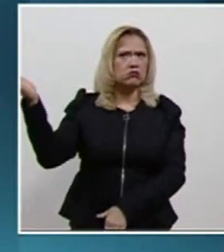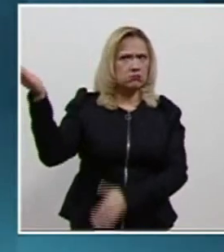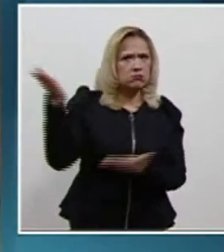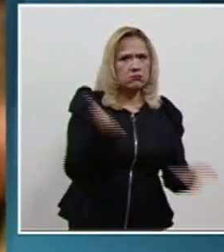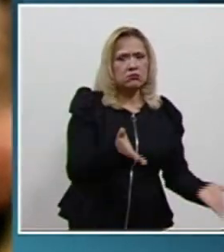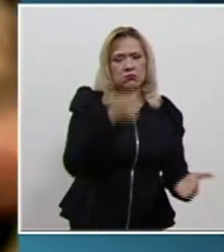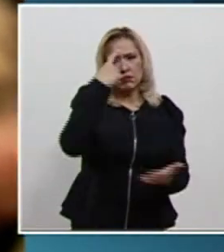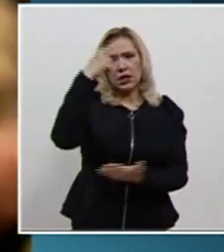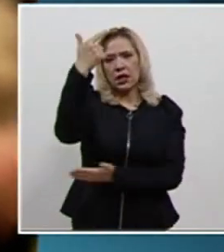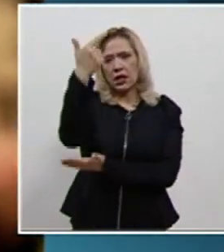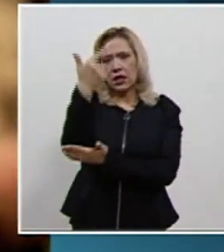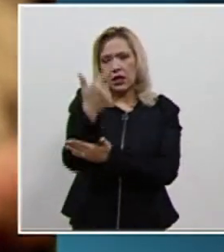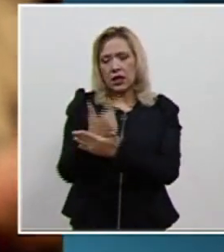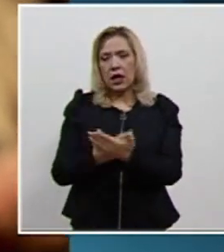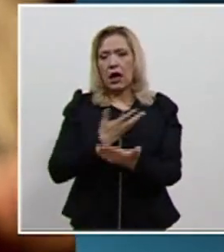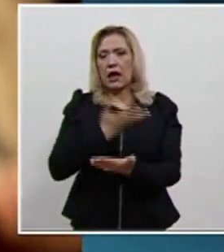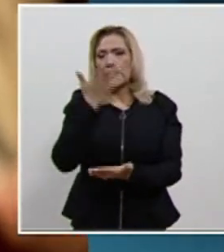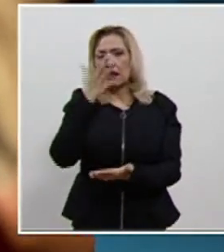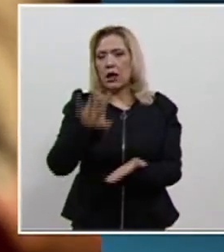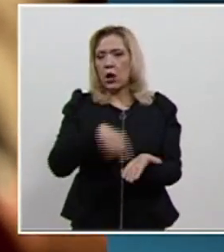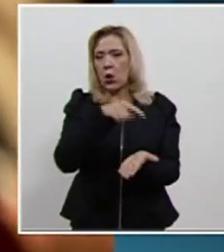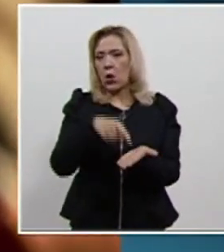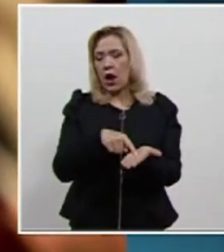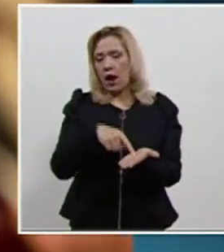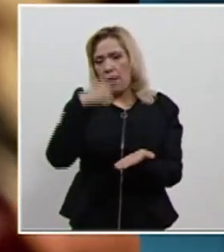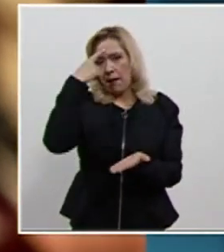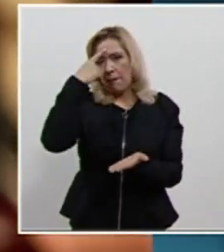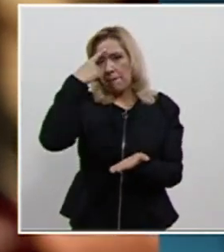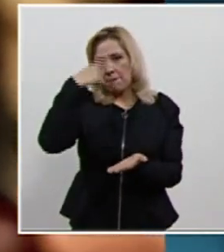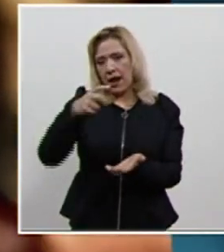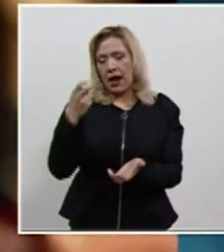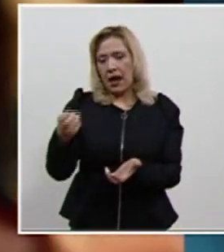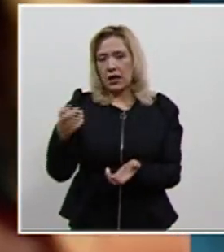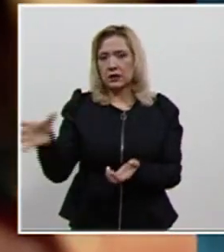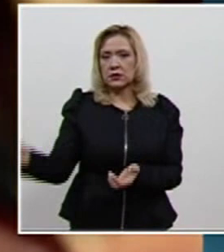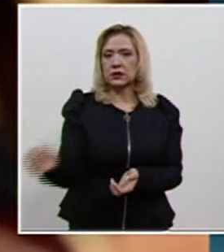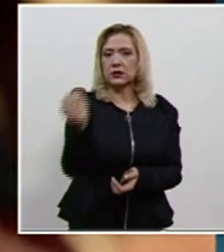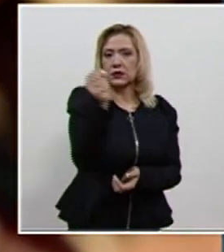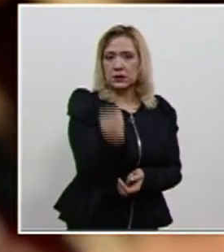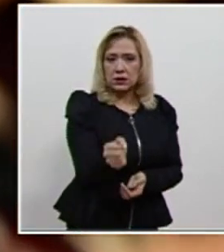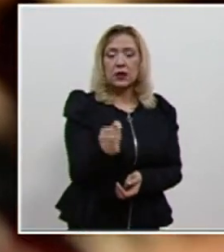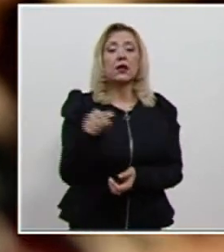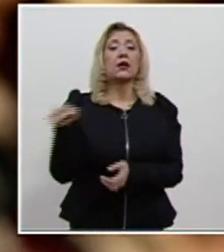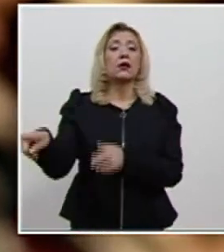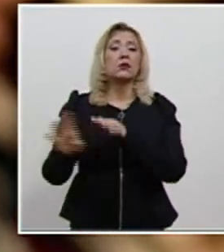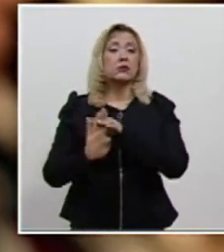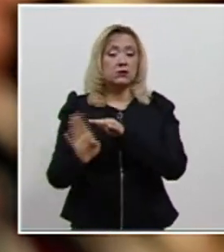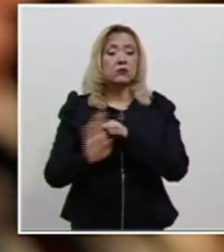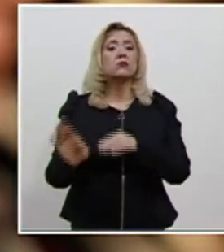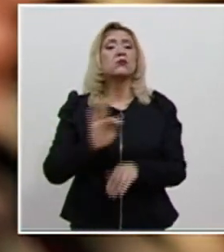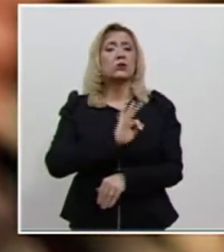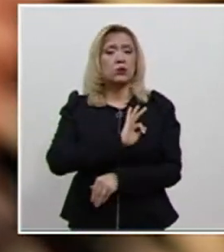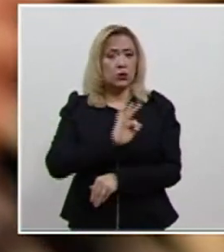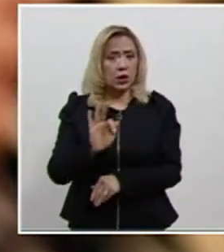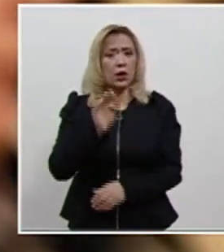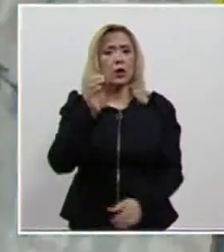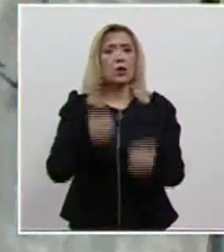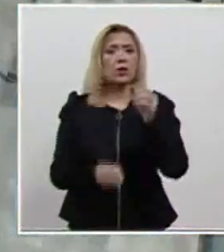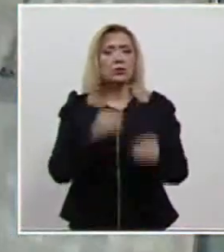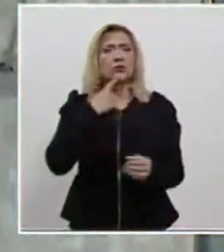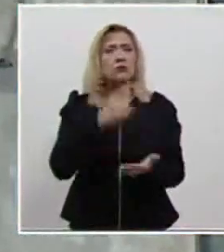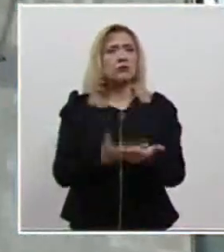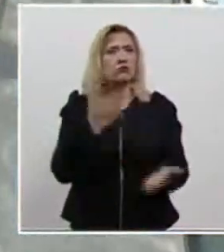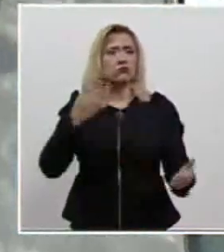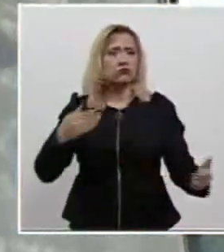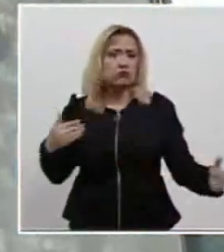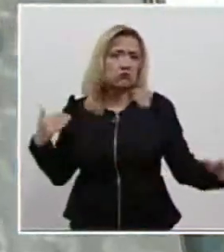las listas de representación proporcional. Finalmente, destacó que la población migrante podrá interponer juicios en línea desde